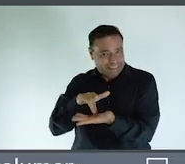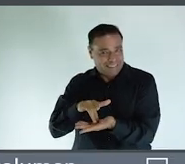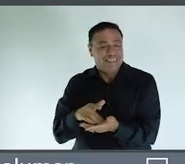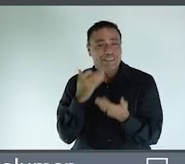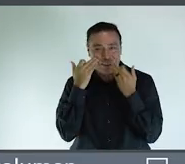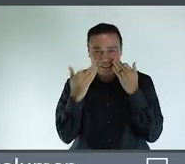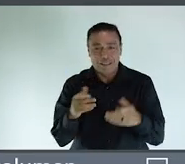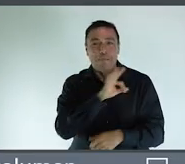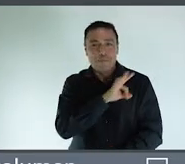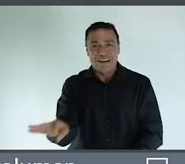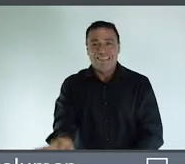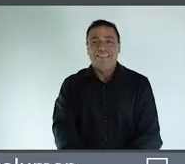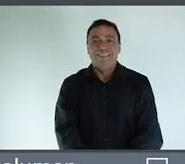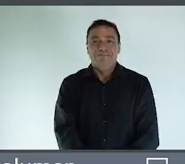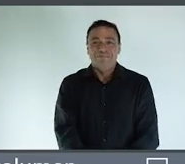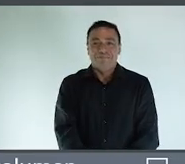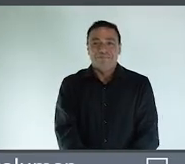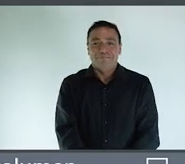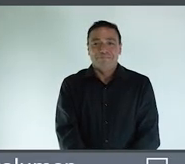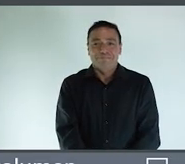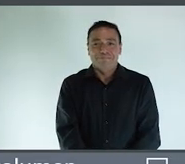o en la descripción de este video.